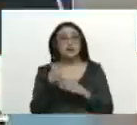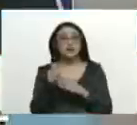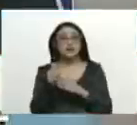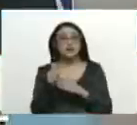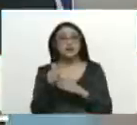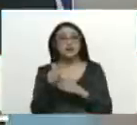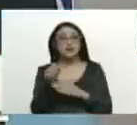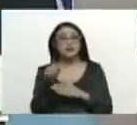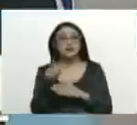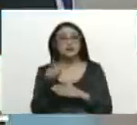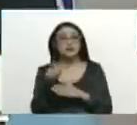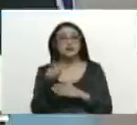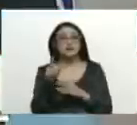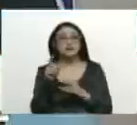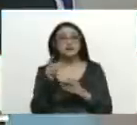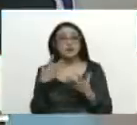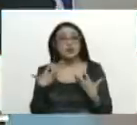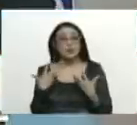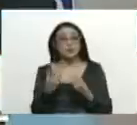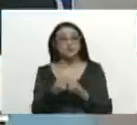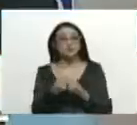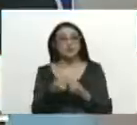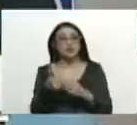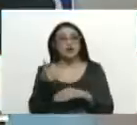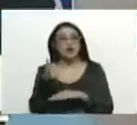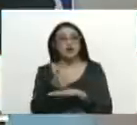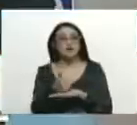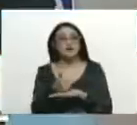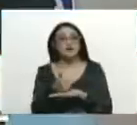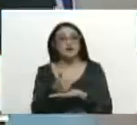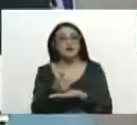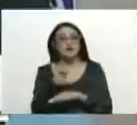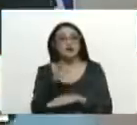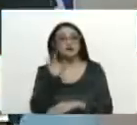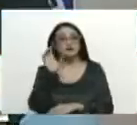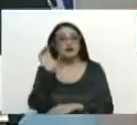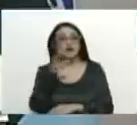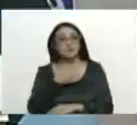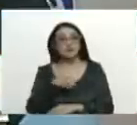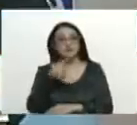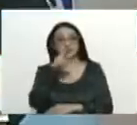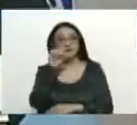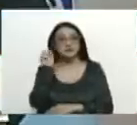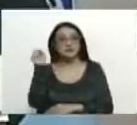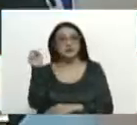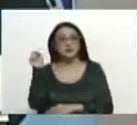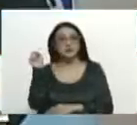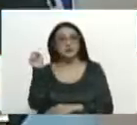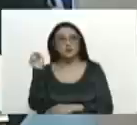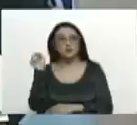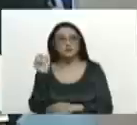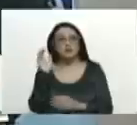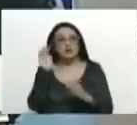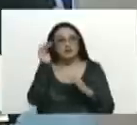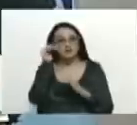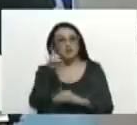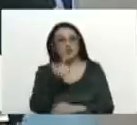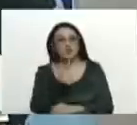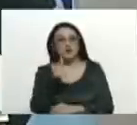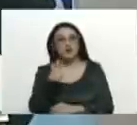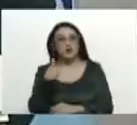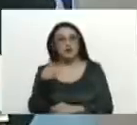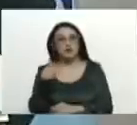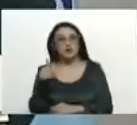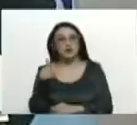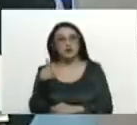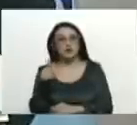hallazgo junto con nosotros al jefe de estado presidente Nicolás Maduro moros que ha estado atento a cada una de